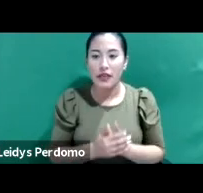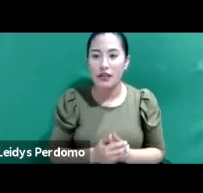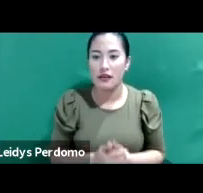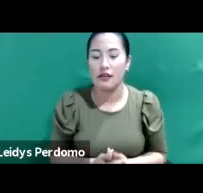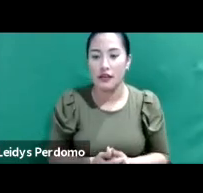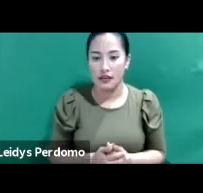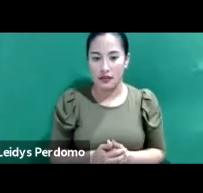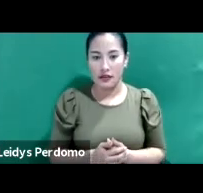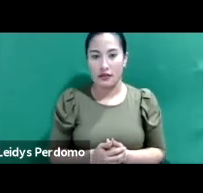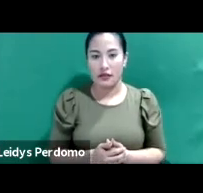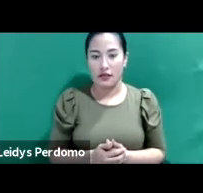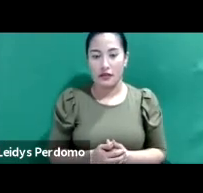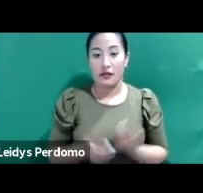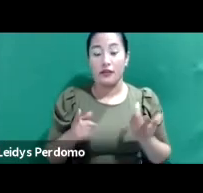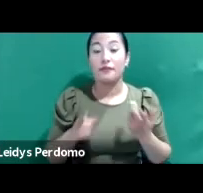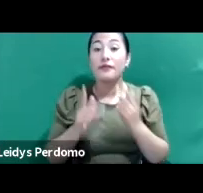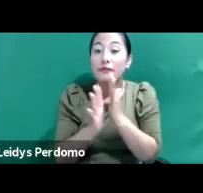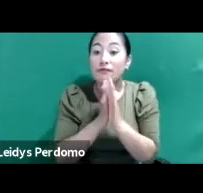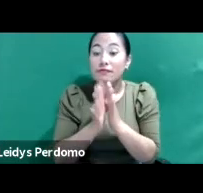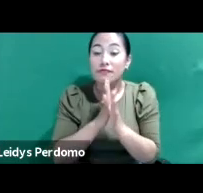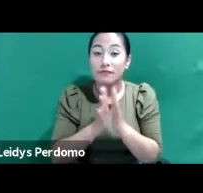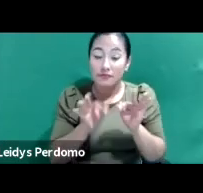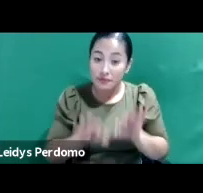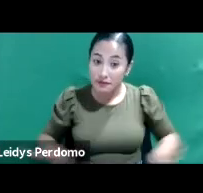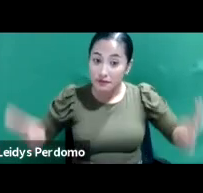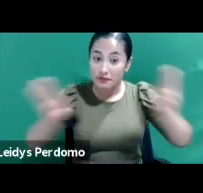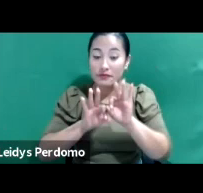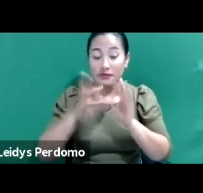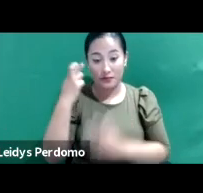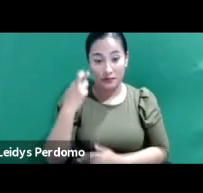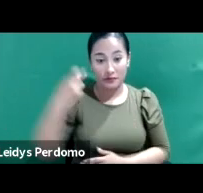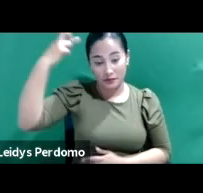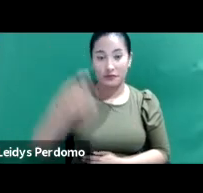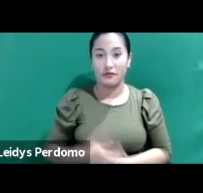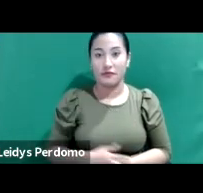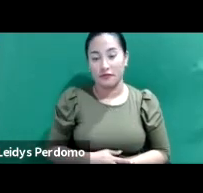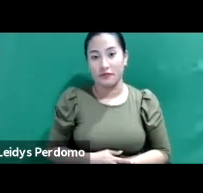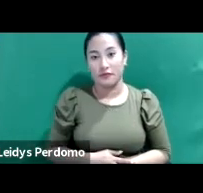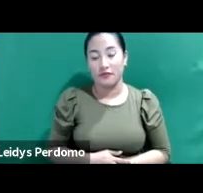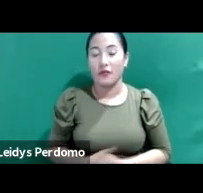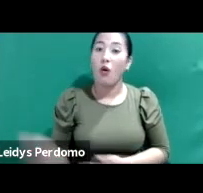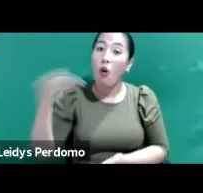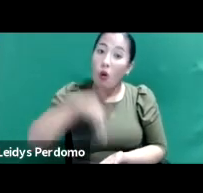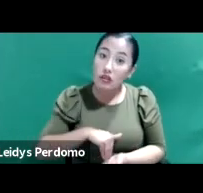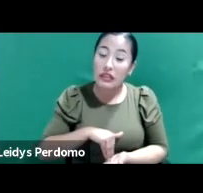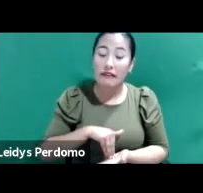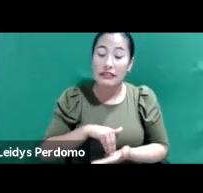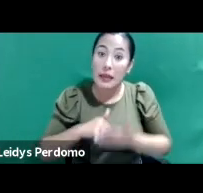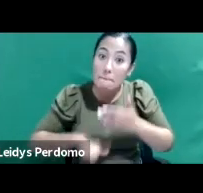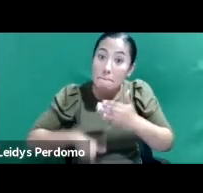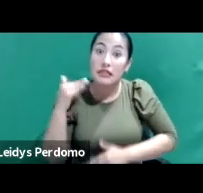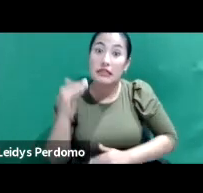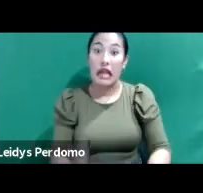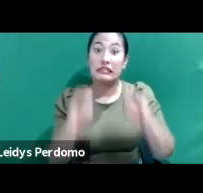que recabar toda esa otra información que ha recogido el profesional para realmente no volver a comenzar desde ceros.